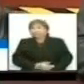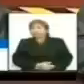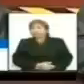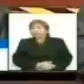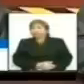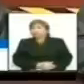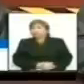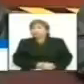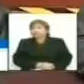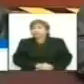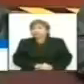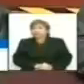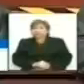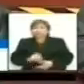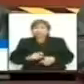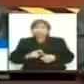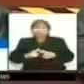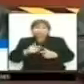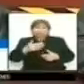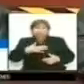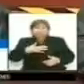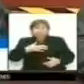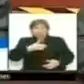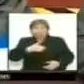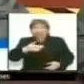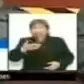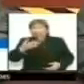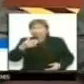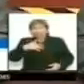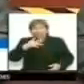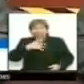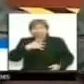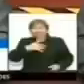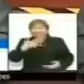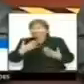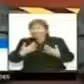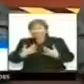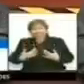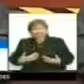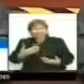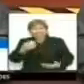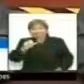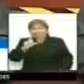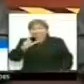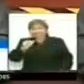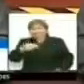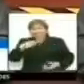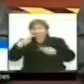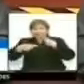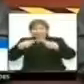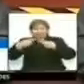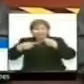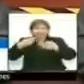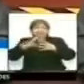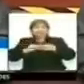obstruccionista. Entonces, yo la verdad, presidenta, siento que, desgraciadamente, el señor Solar nos ha venido a contar un